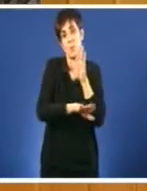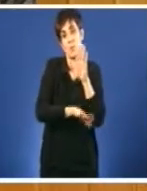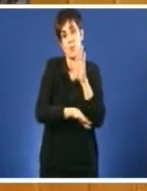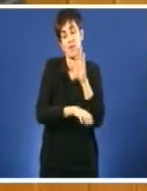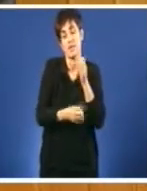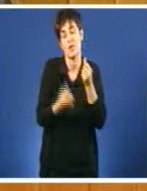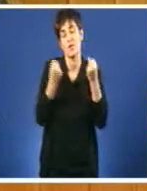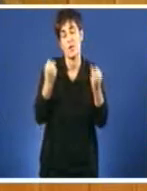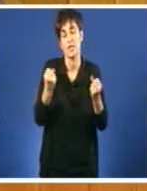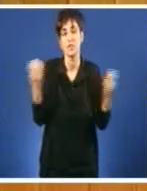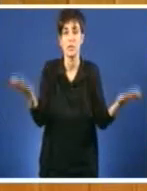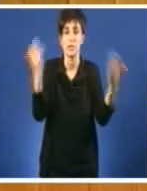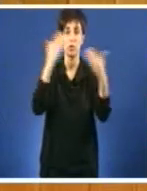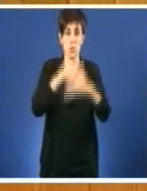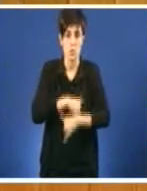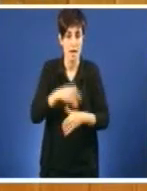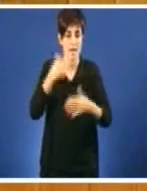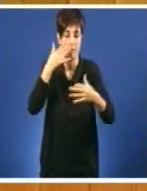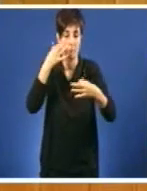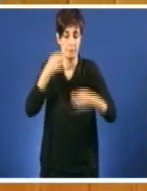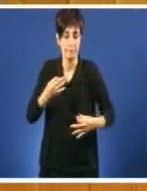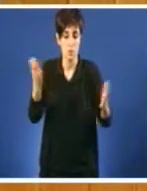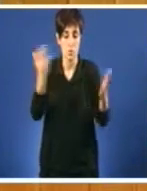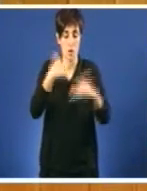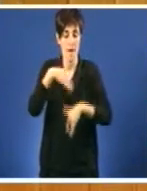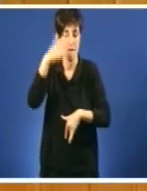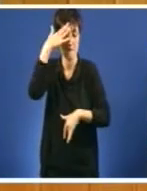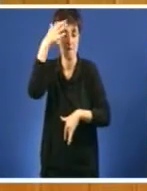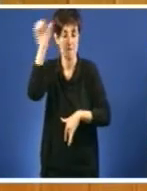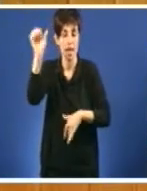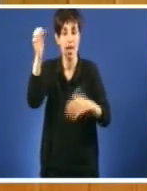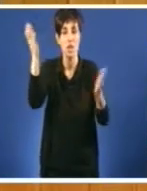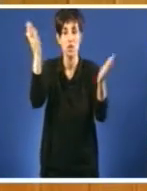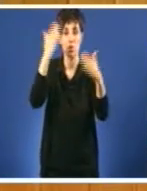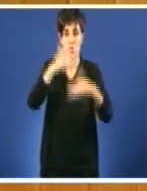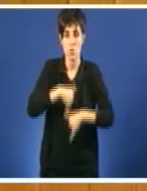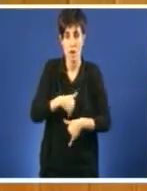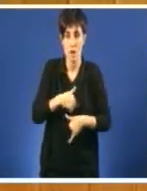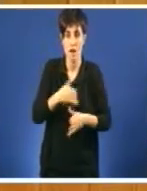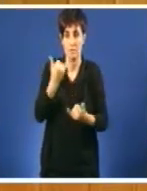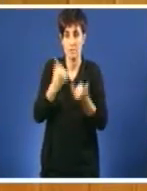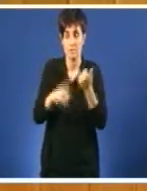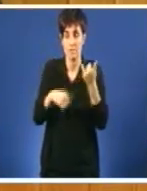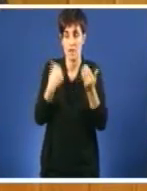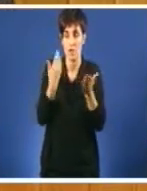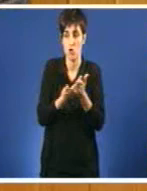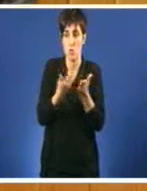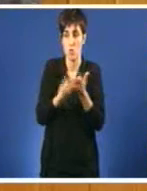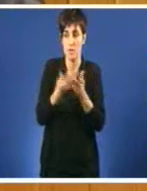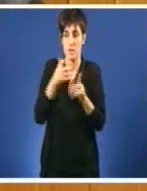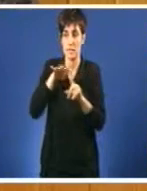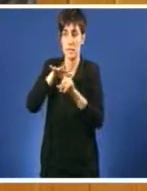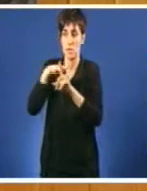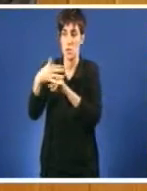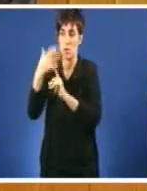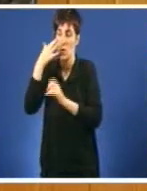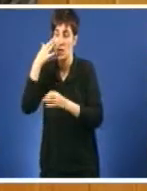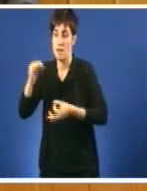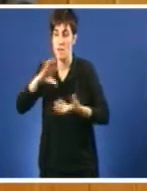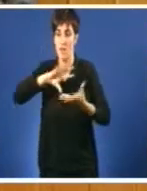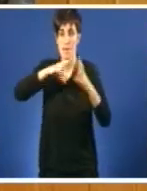unhas previsións que non son creíbles, total e absolutamente desmentidas pola realidade.